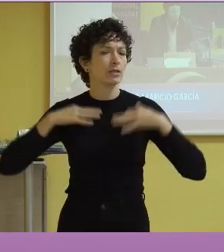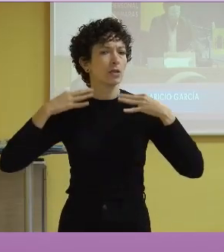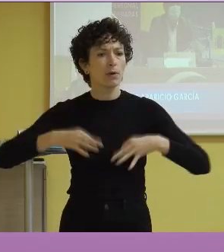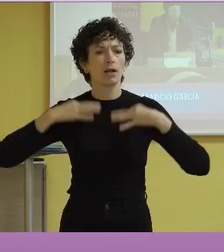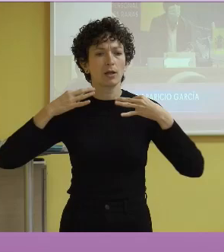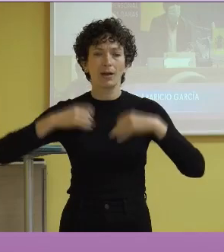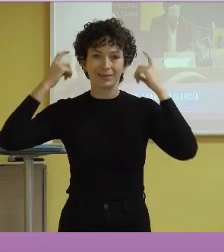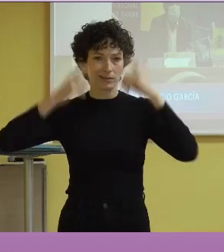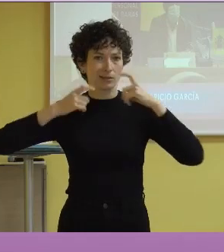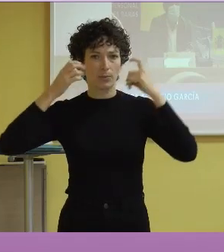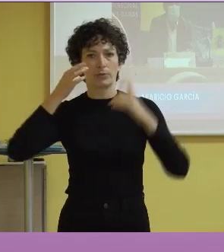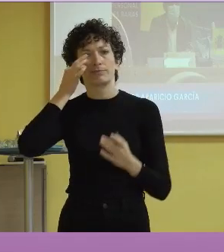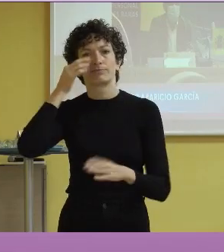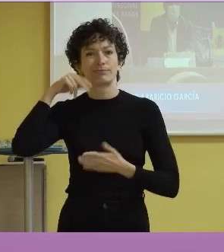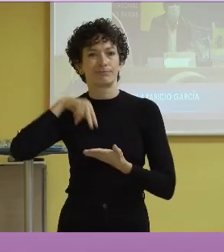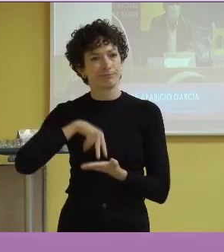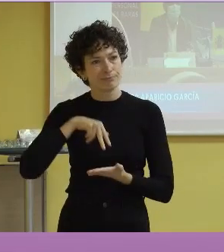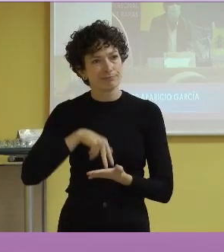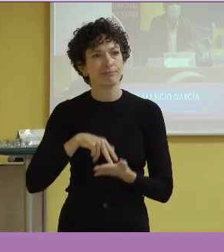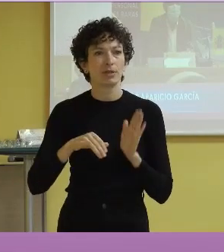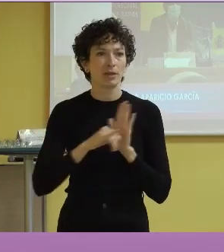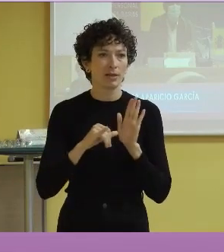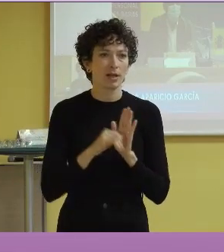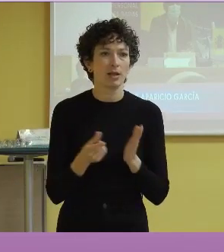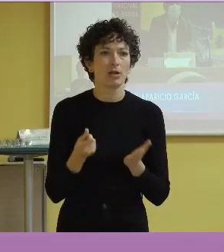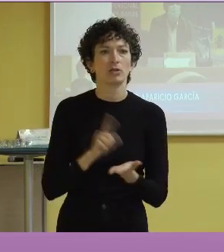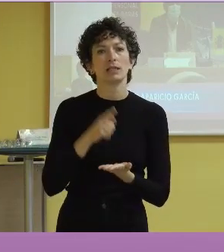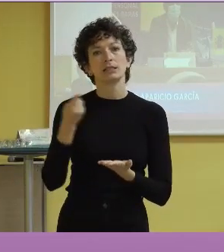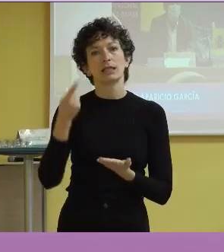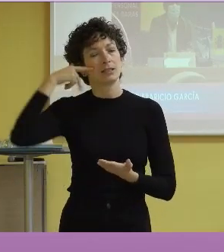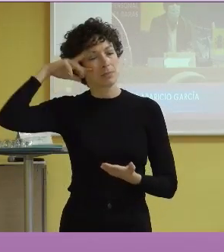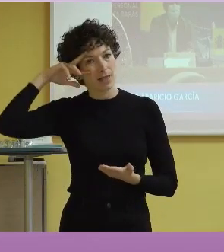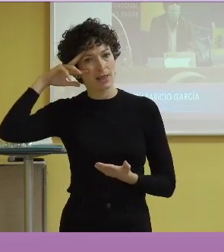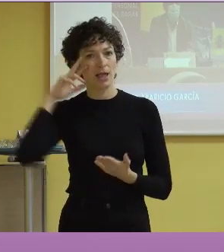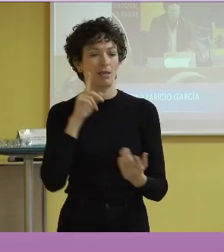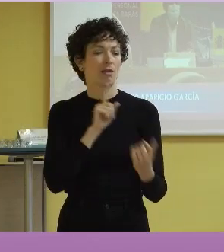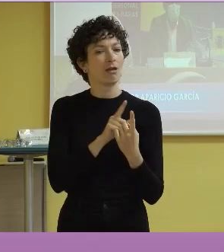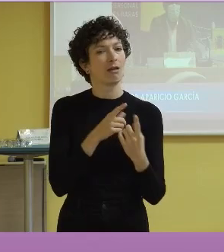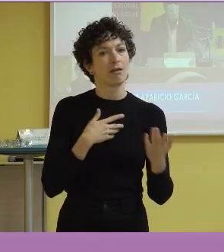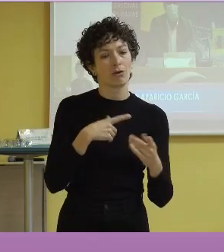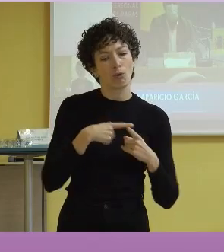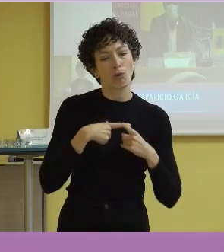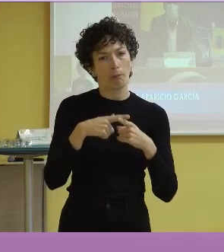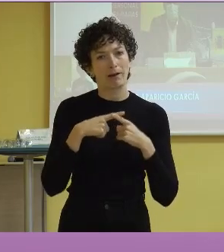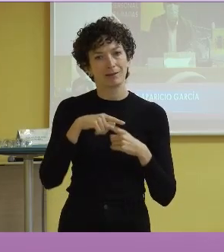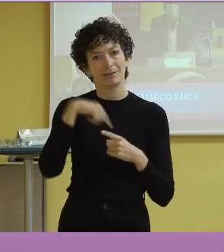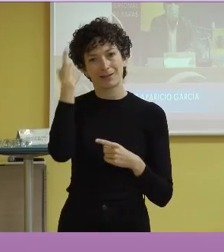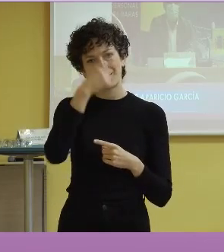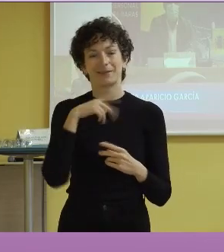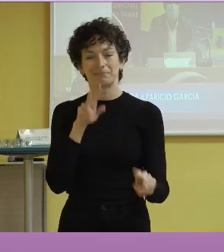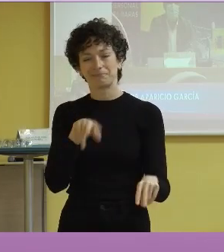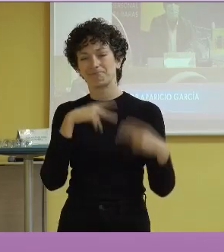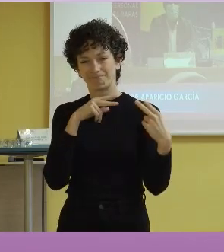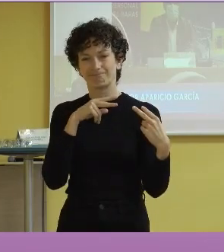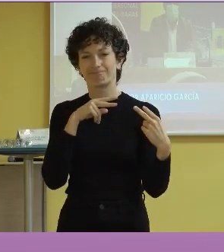volver a lo presencial, volver a la cercanía, volver a compartir experiencias del tú a tú, mirándonos a la cara y compartiendo